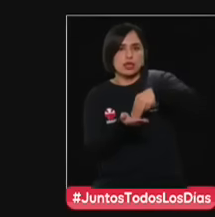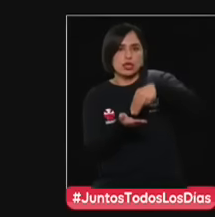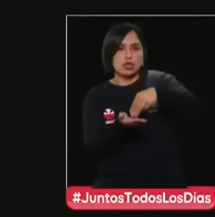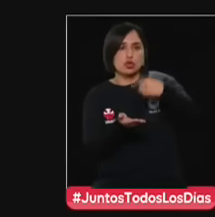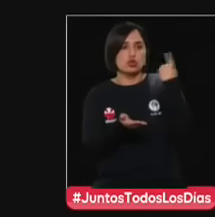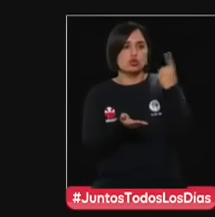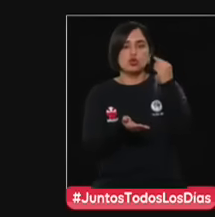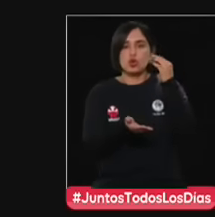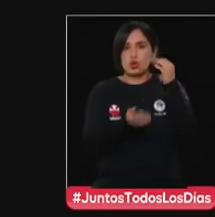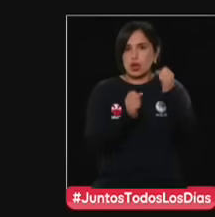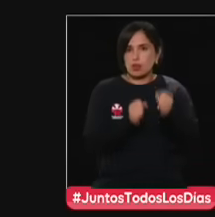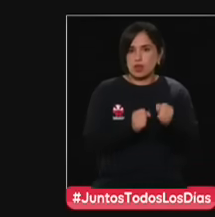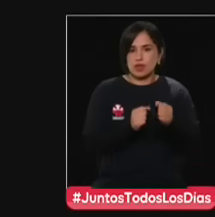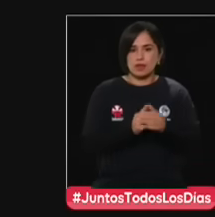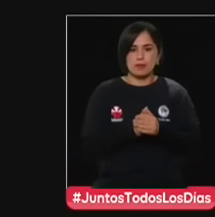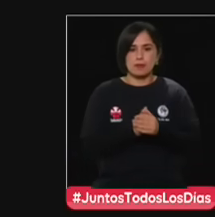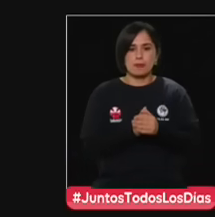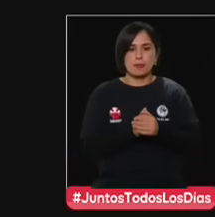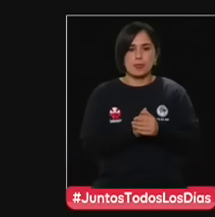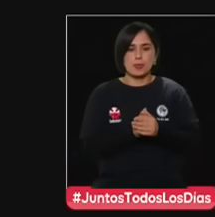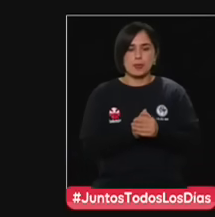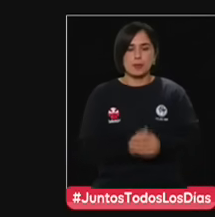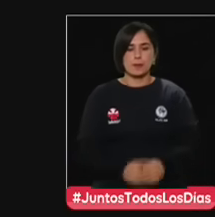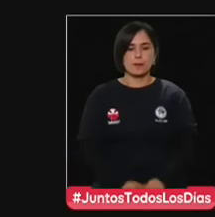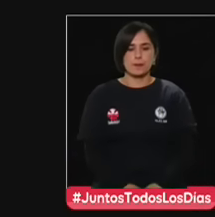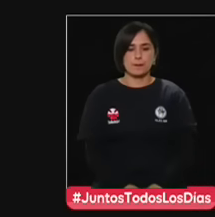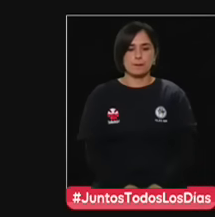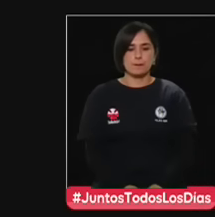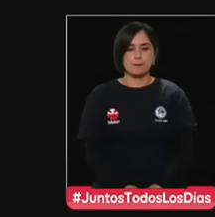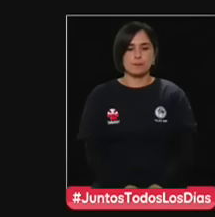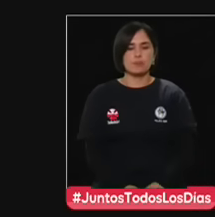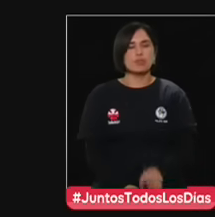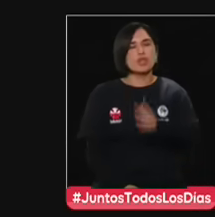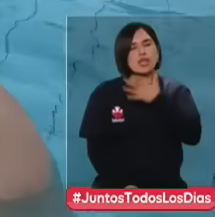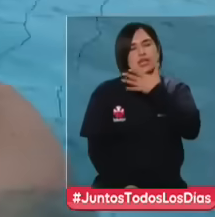Muy bien. Echar un poco de miel.